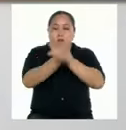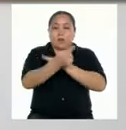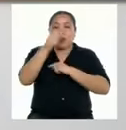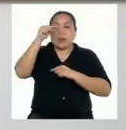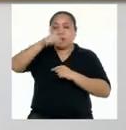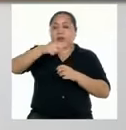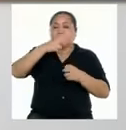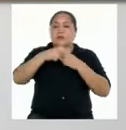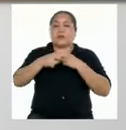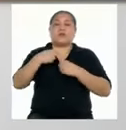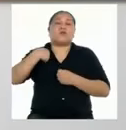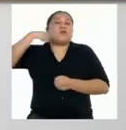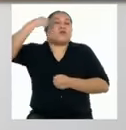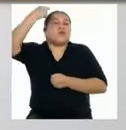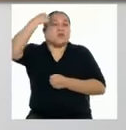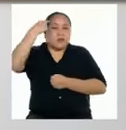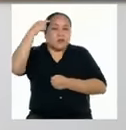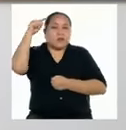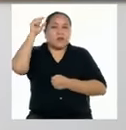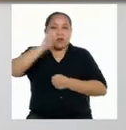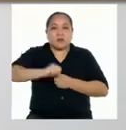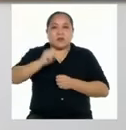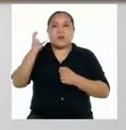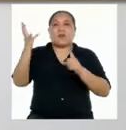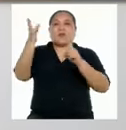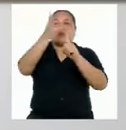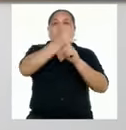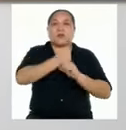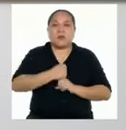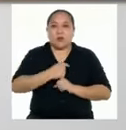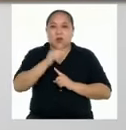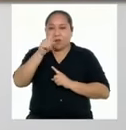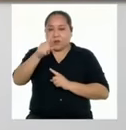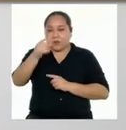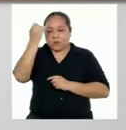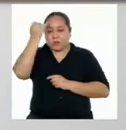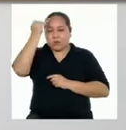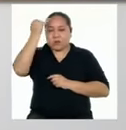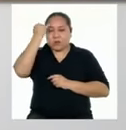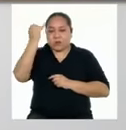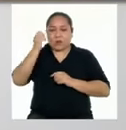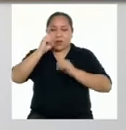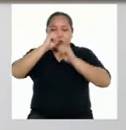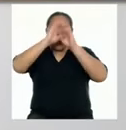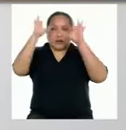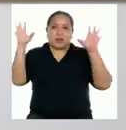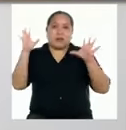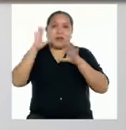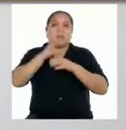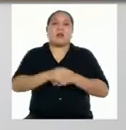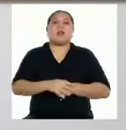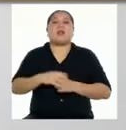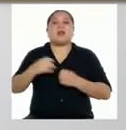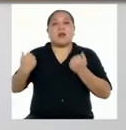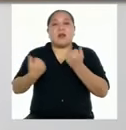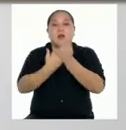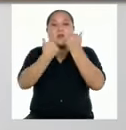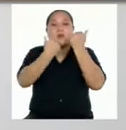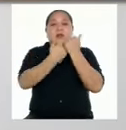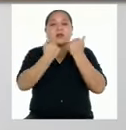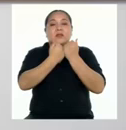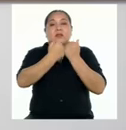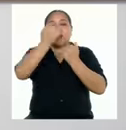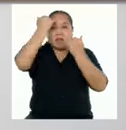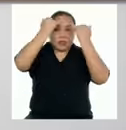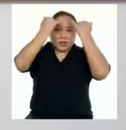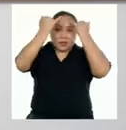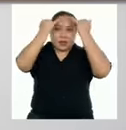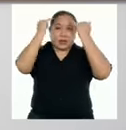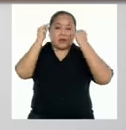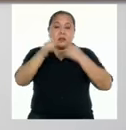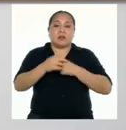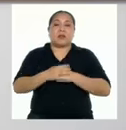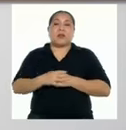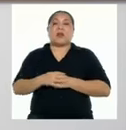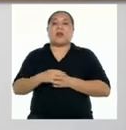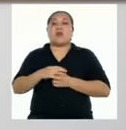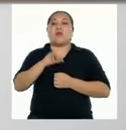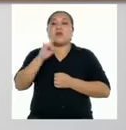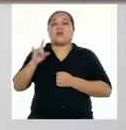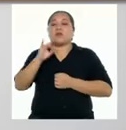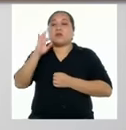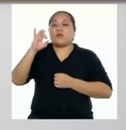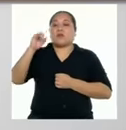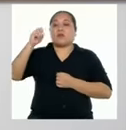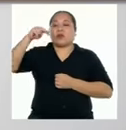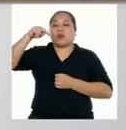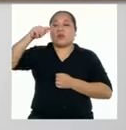situación. Yo creo que lo has logrado. Además, tu postura es clara y refuerza la idea de que usar fuentes de